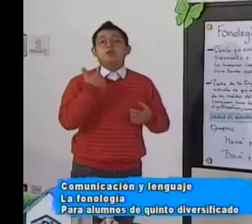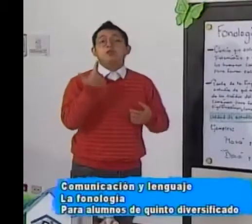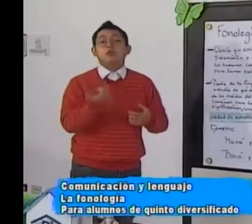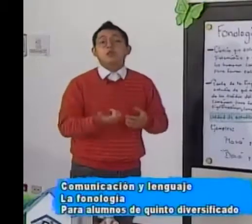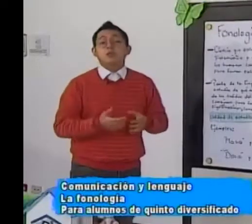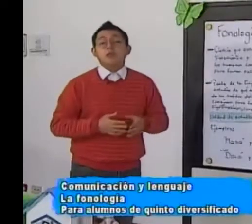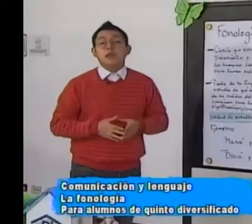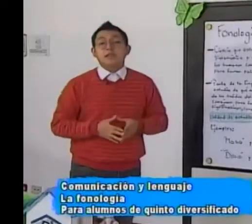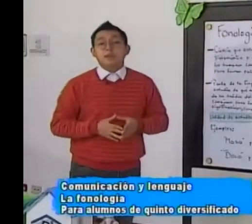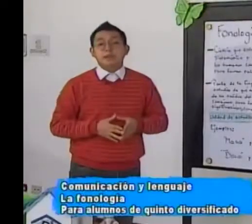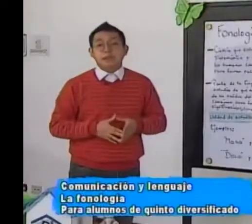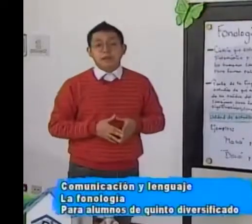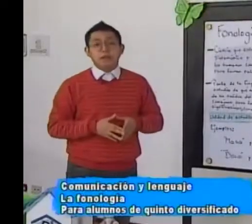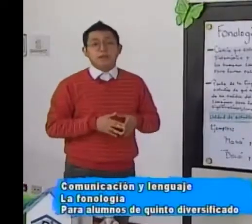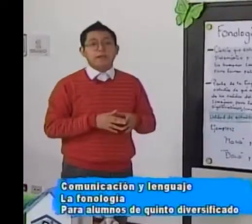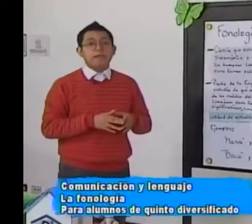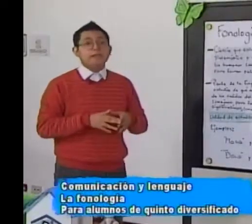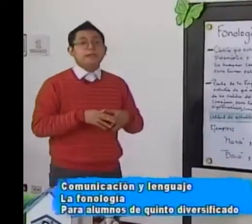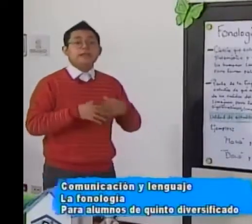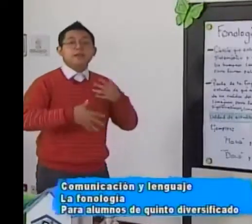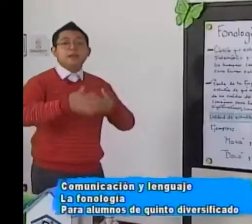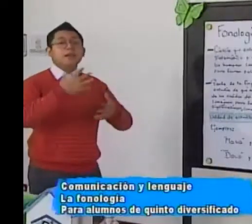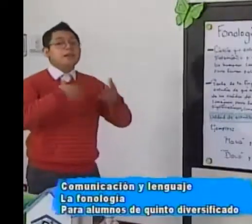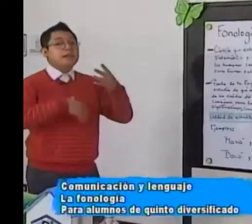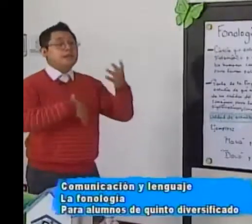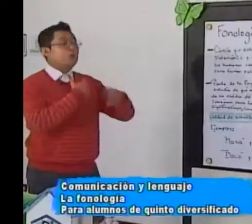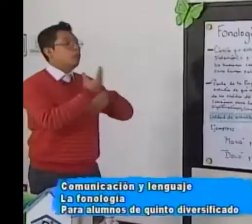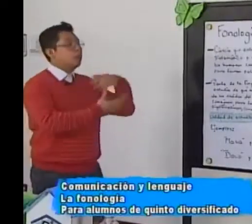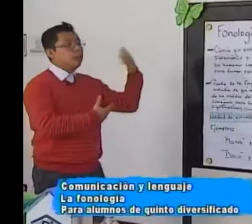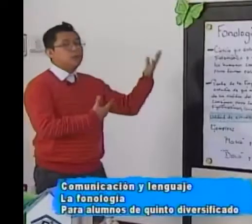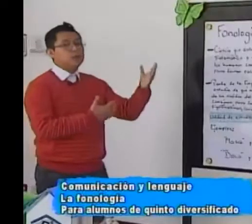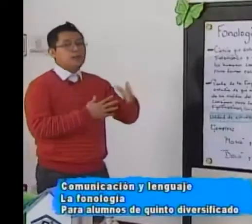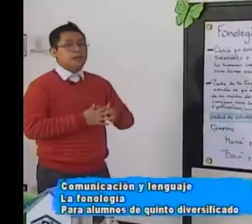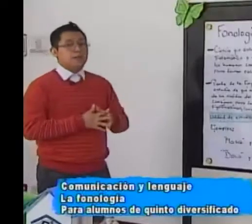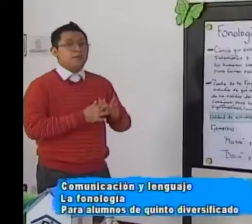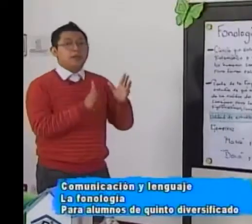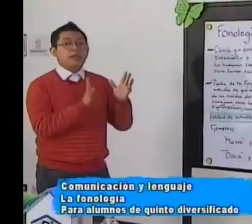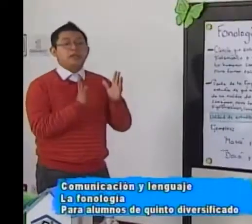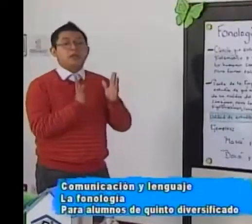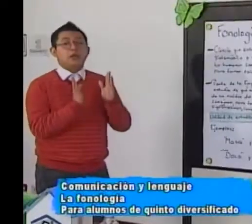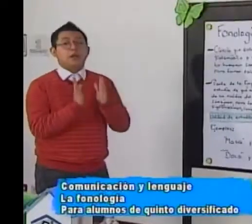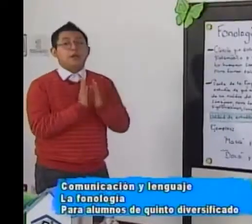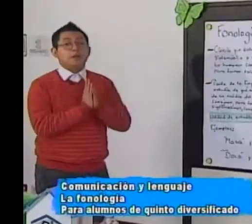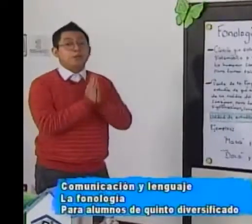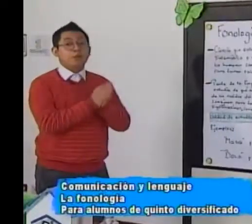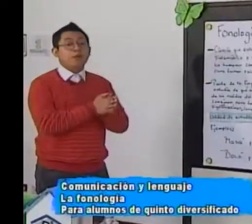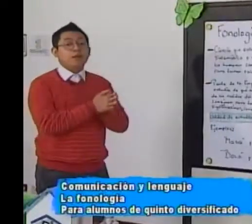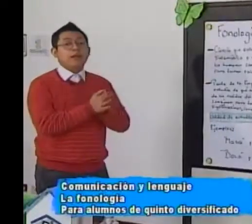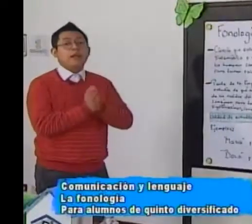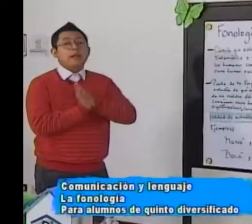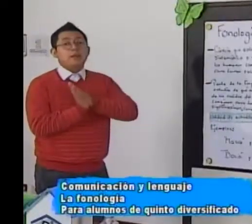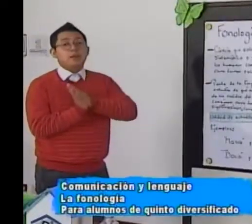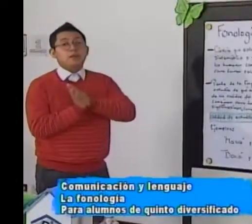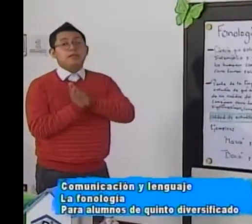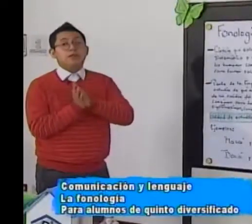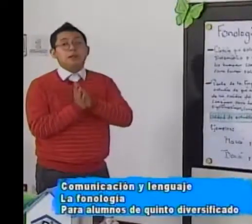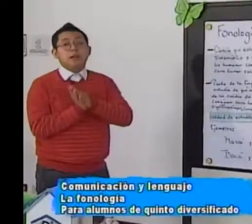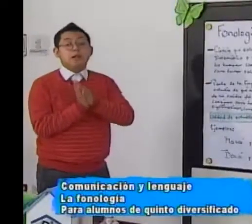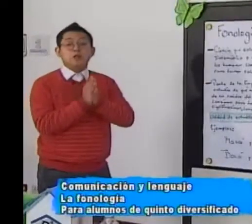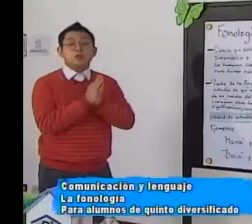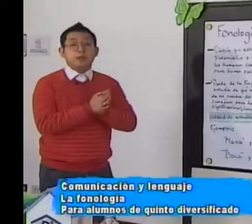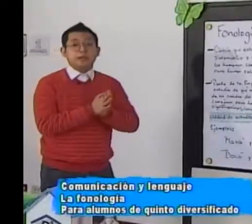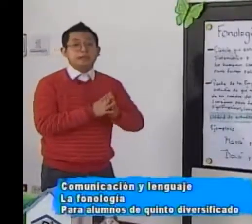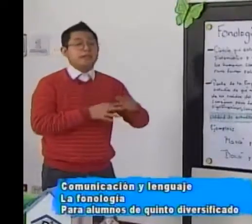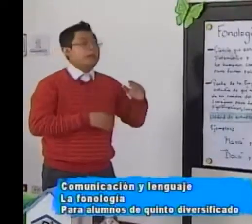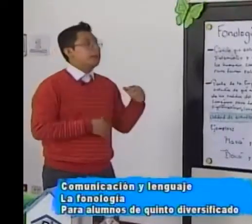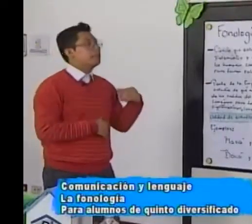ella nosotros podemos expresarlo a través también de todo lo que vamos a hablar, porque dentro de la fonología podemos explicar